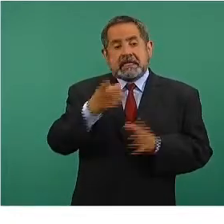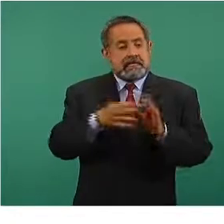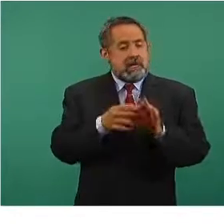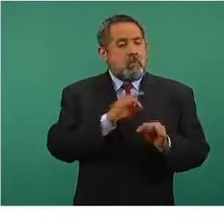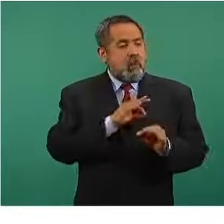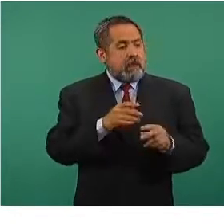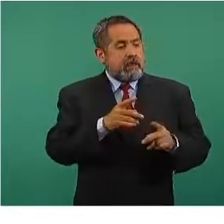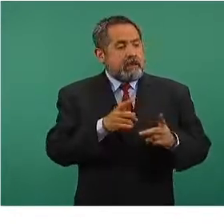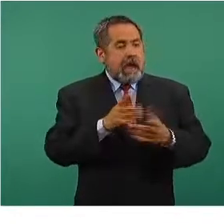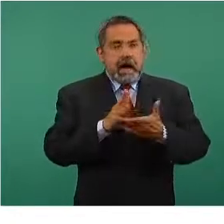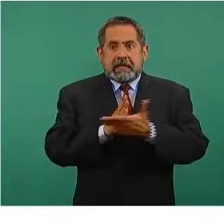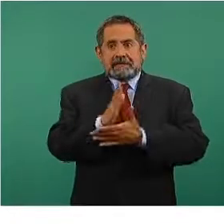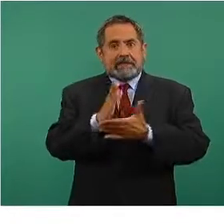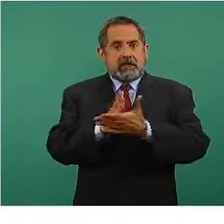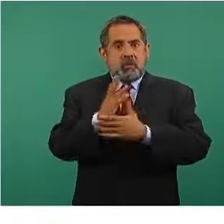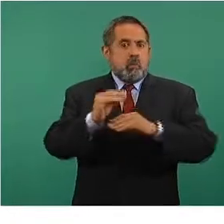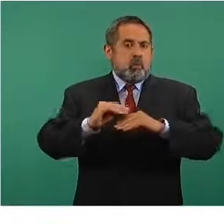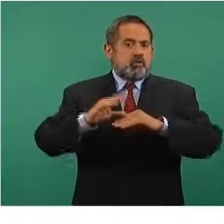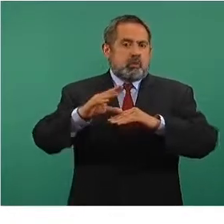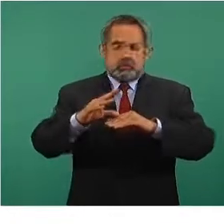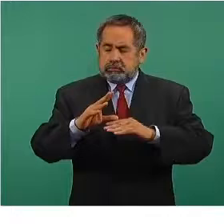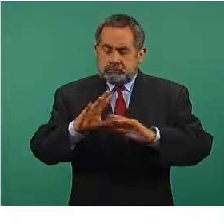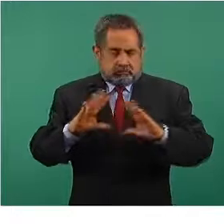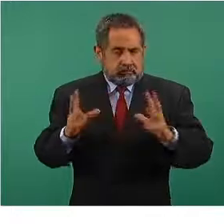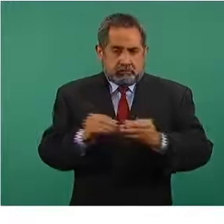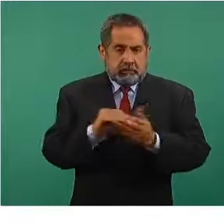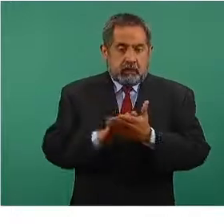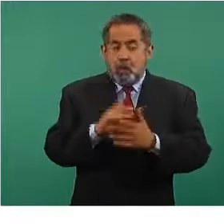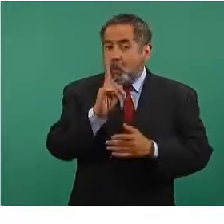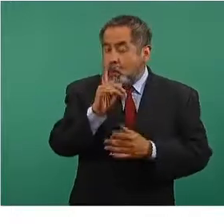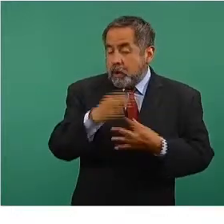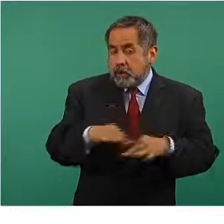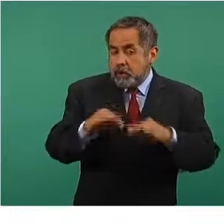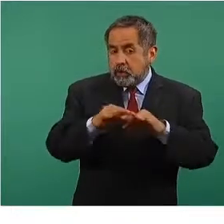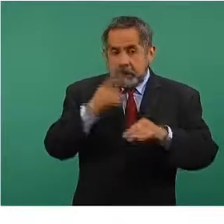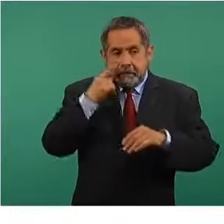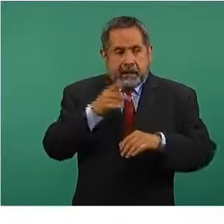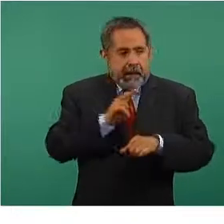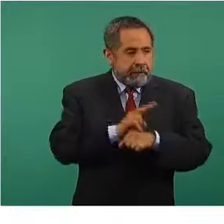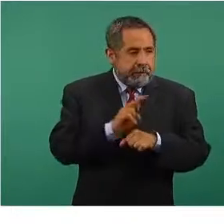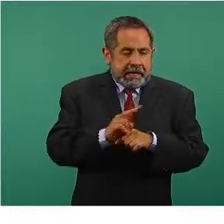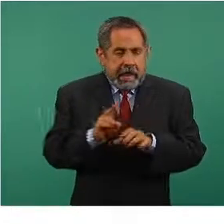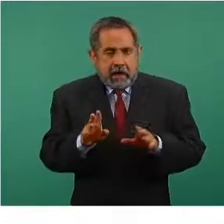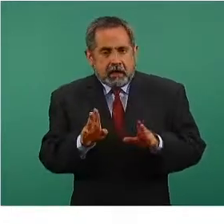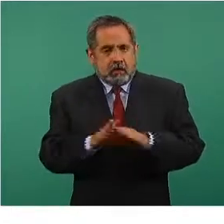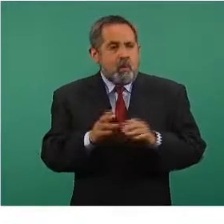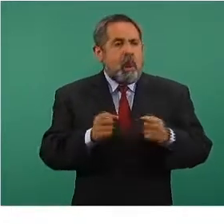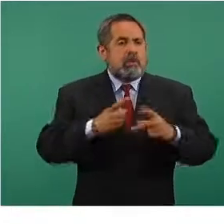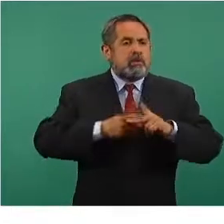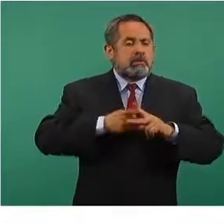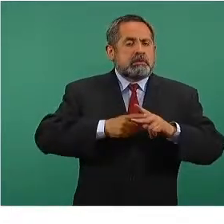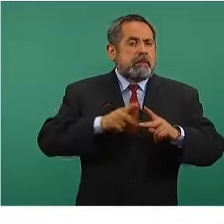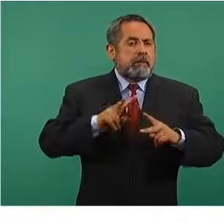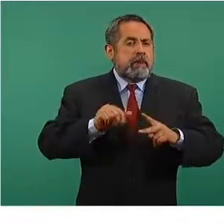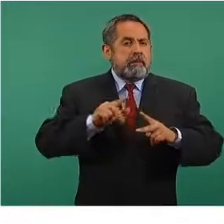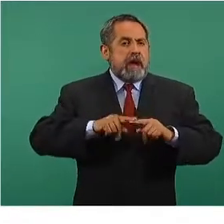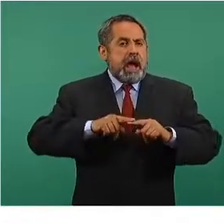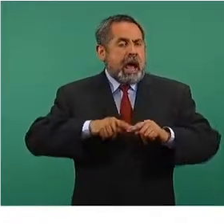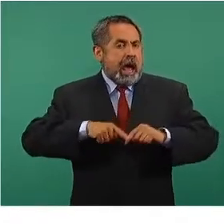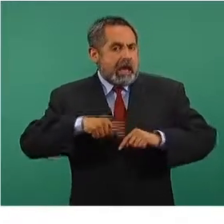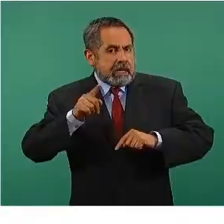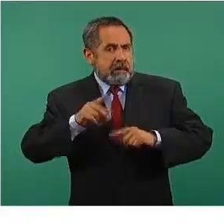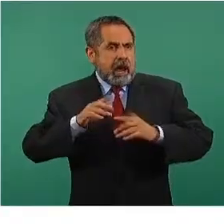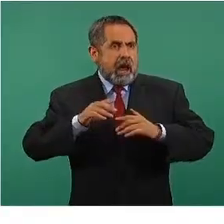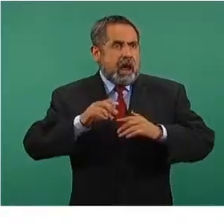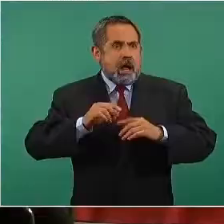estamos viendo en el exceso total de funciones. Y lo que es muy importante en los sistemas de vigilancia es la tendencias. Va para arriba,